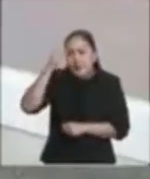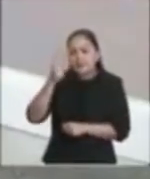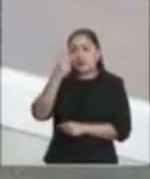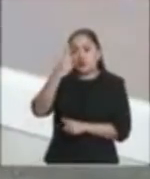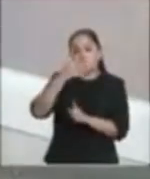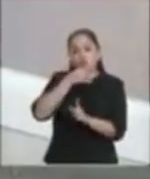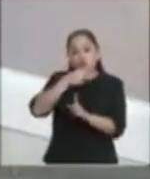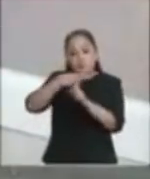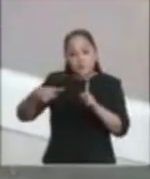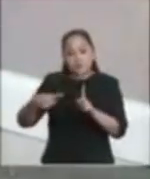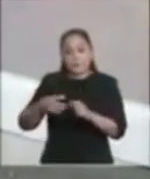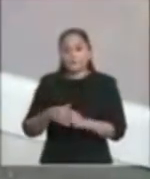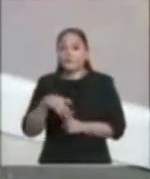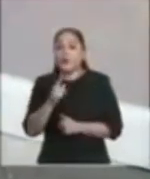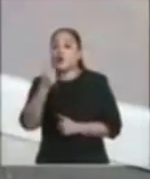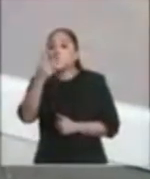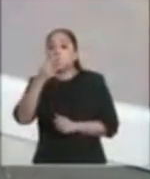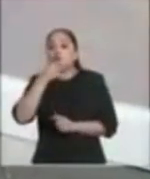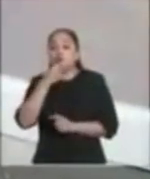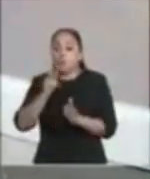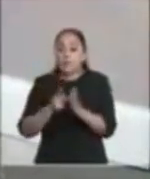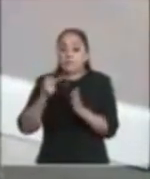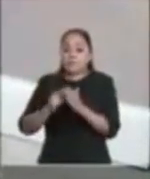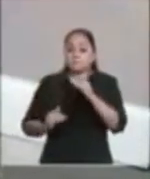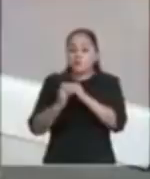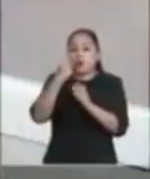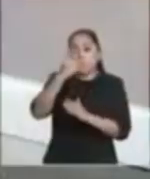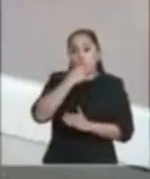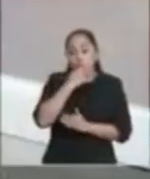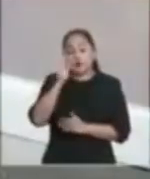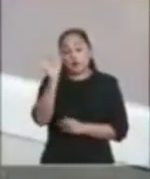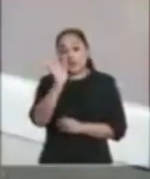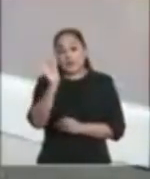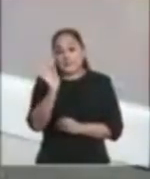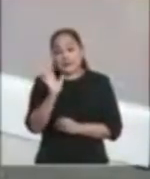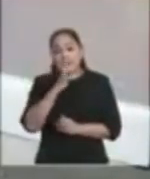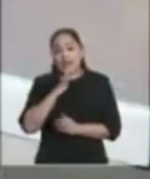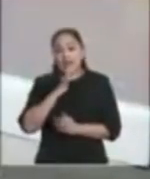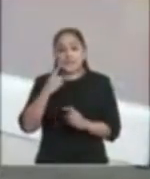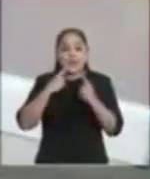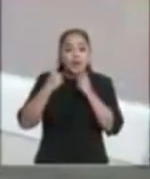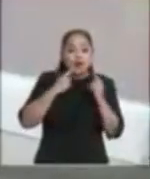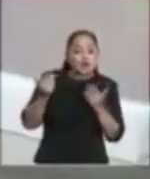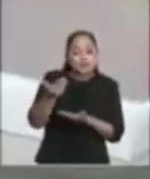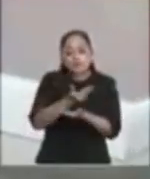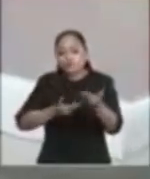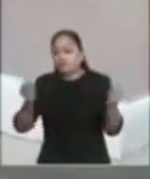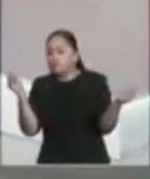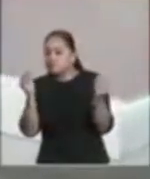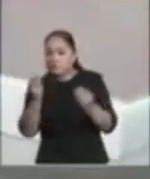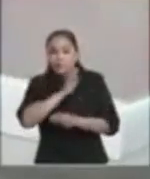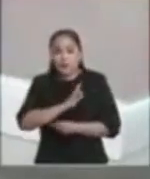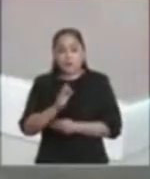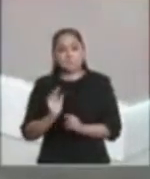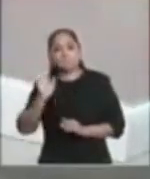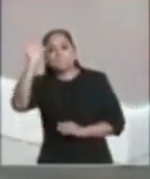2 minutos y medio, pero no más de 1 minuto en cada ocasión. Podrá haber un diálogo, me podrán pedir la palabra de